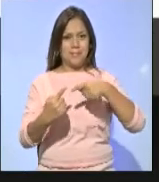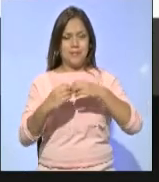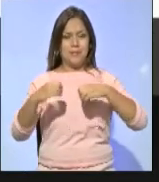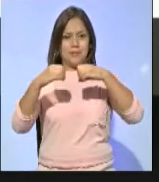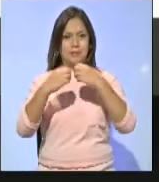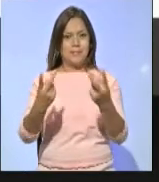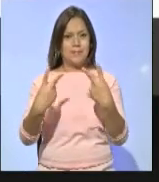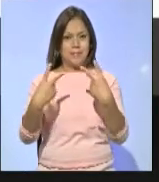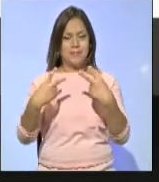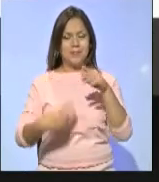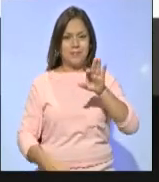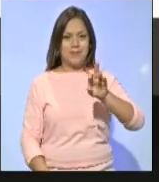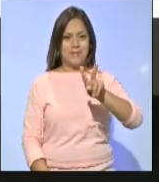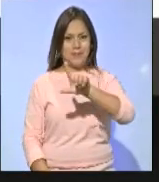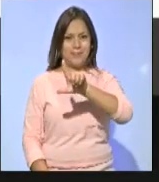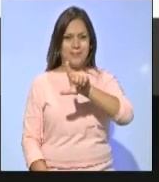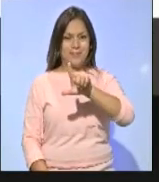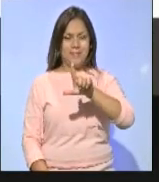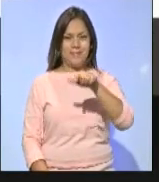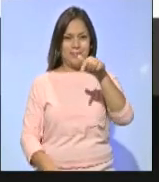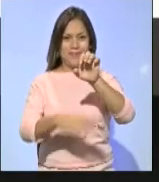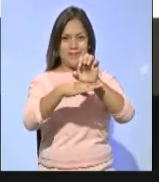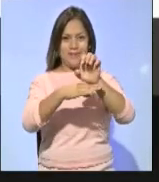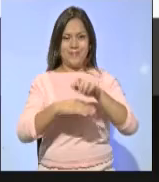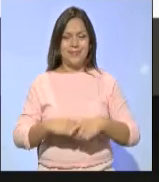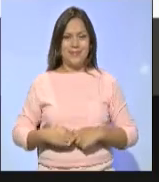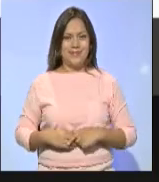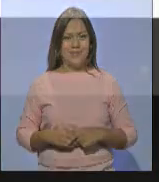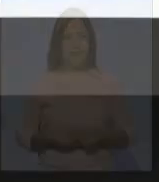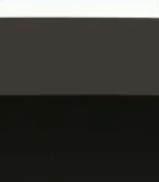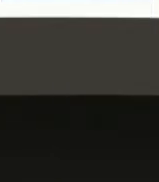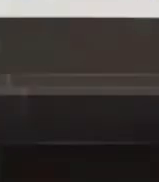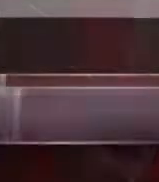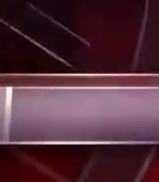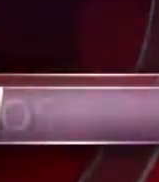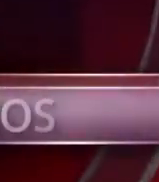la sintonía de Televisión Legislativa del Ecuador.